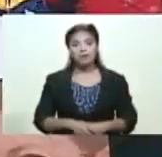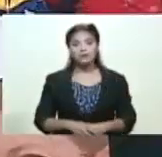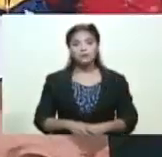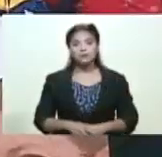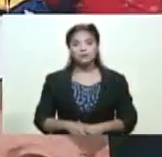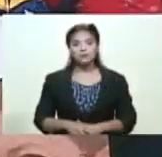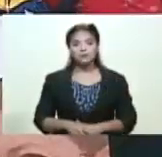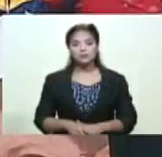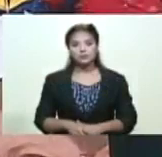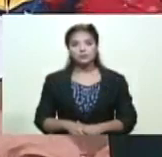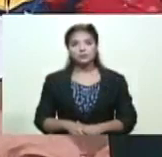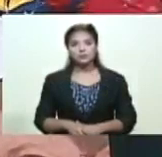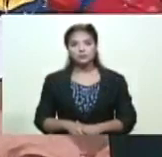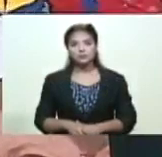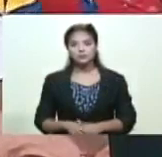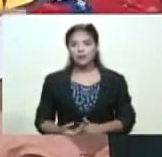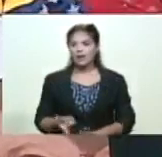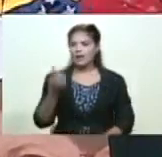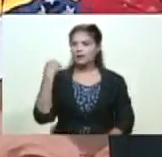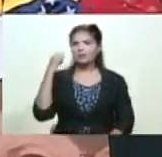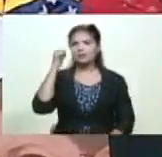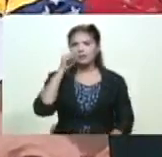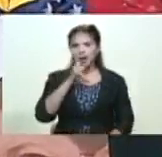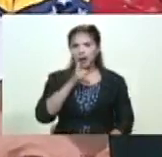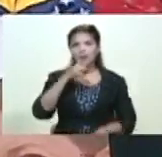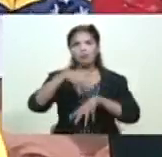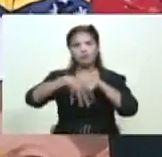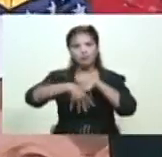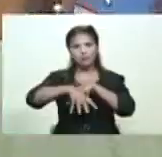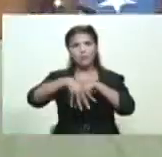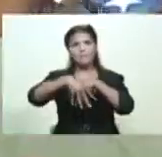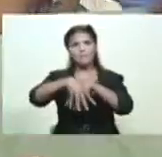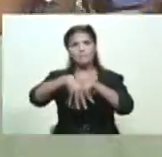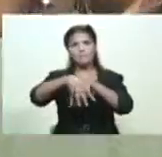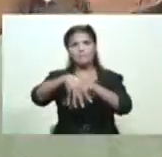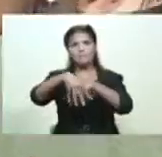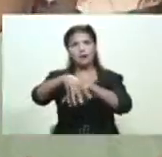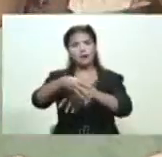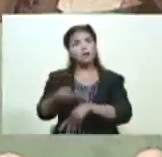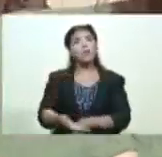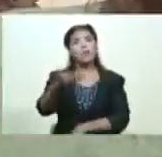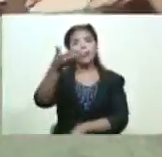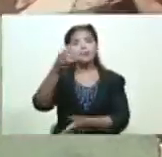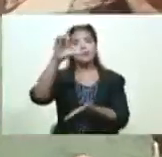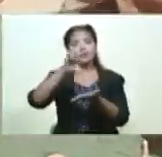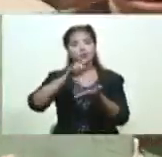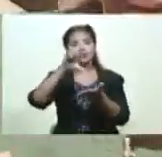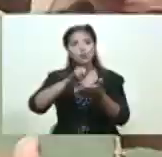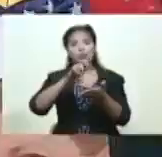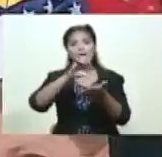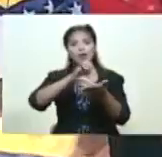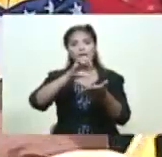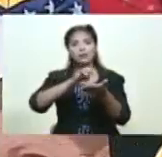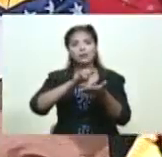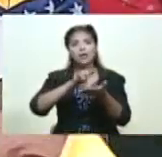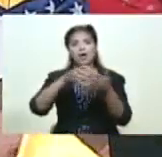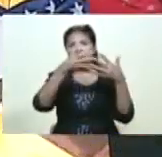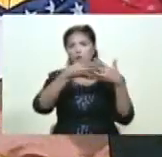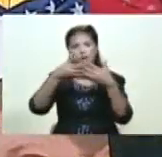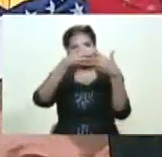Supremacistas. El sábado pasado hicieron una marcha en una importante ciudad de Estados Unidos,